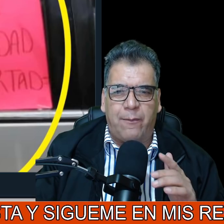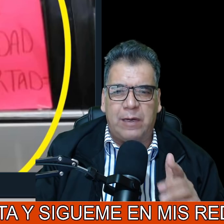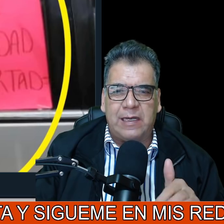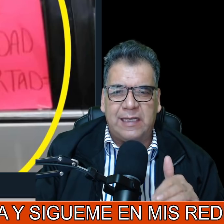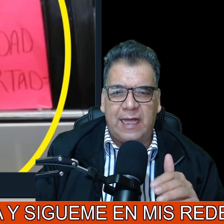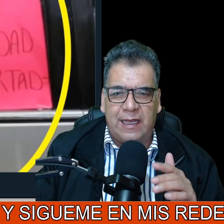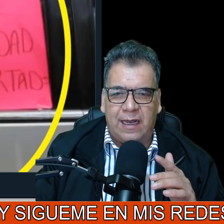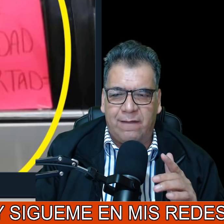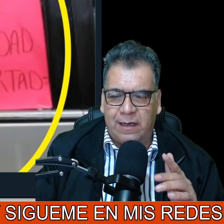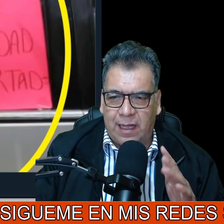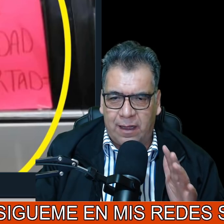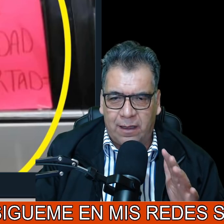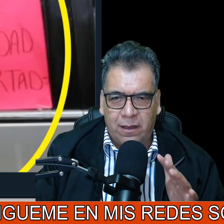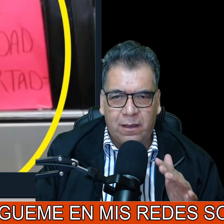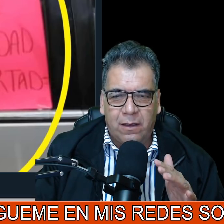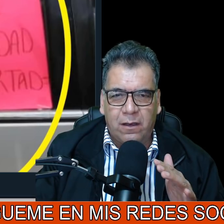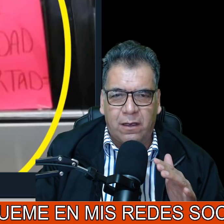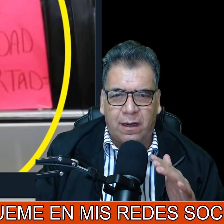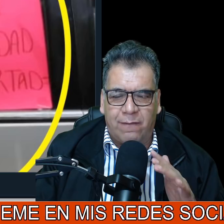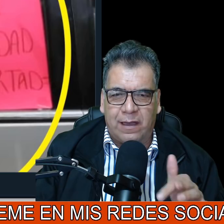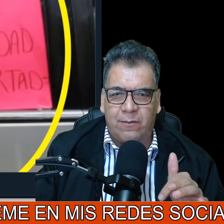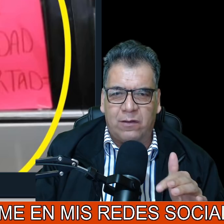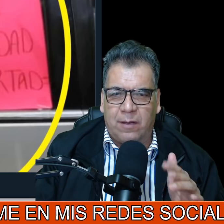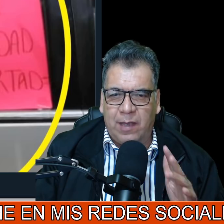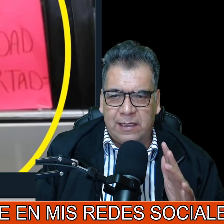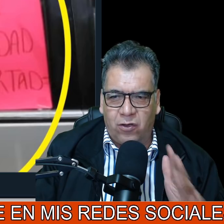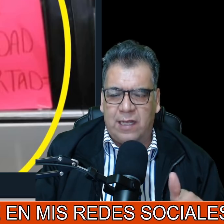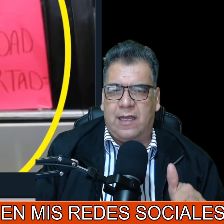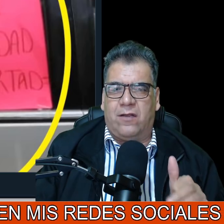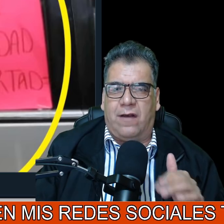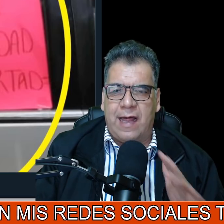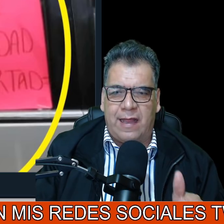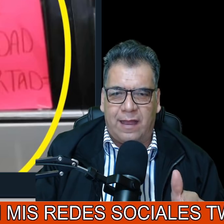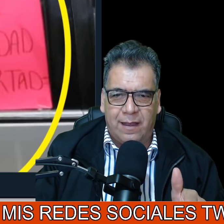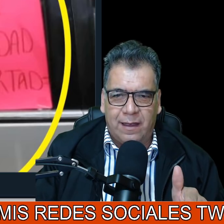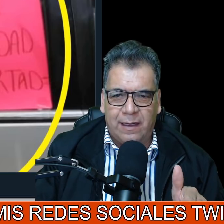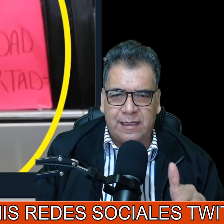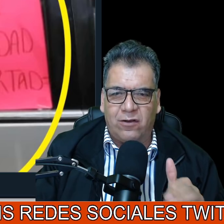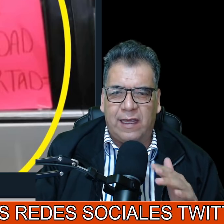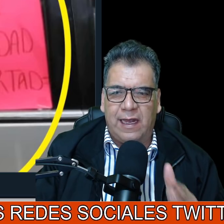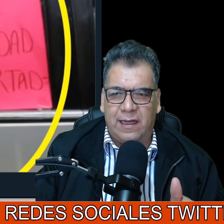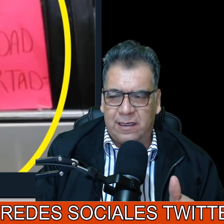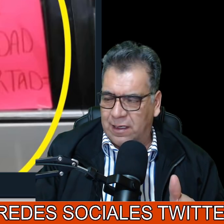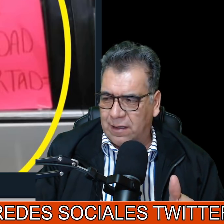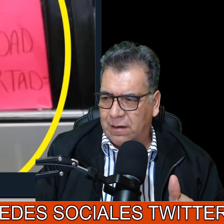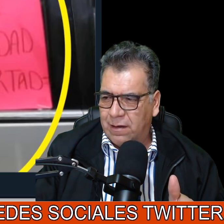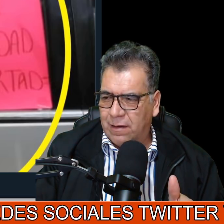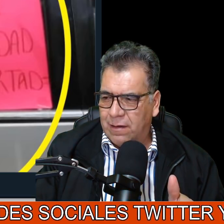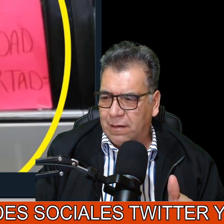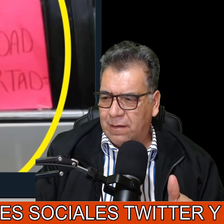a la privacidad de la libertad. La verdad, amigos y amigas, no le entiendo nada. ¿Qué es lo que quieren decir?